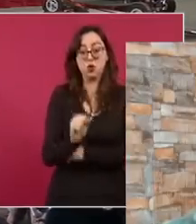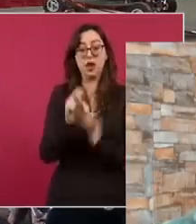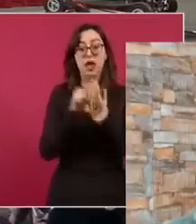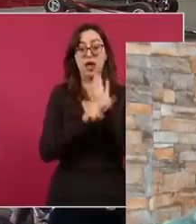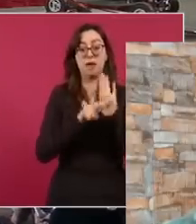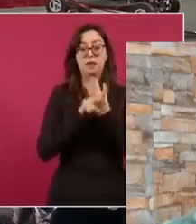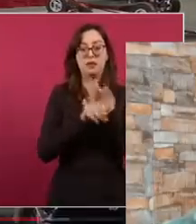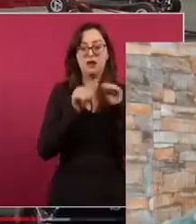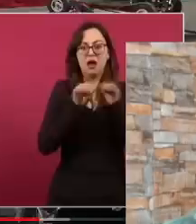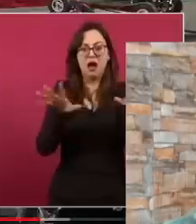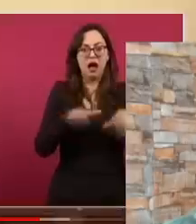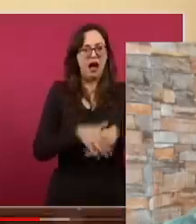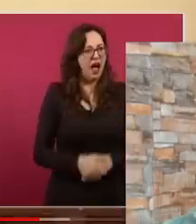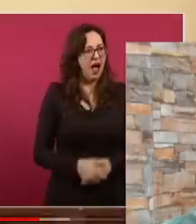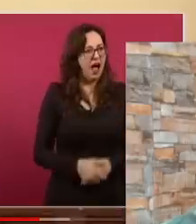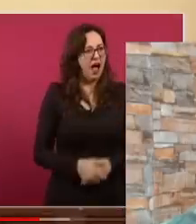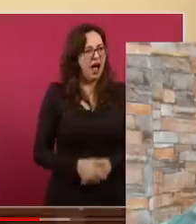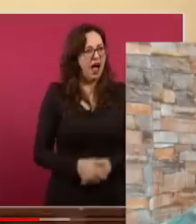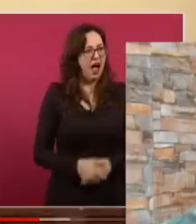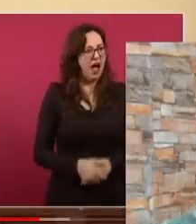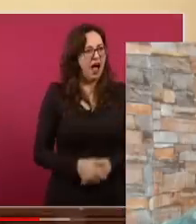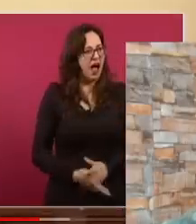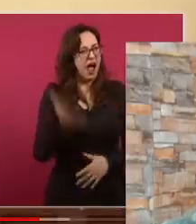qué pendejo. ¿Qué? ¿Usted no sabe que somos